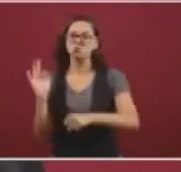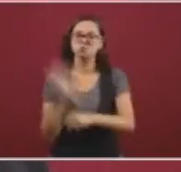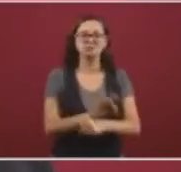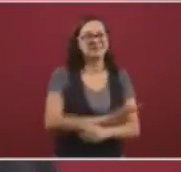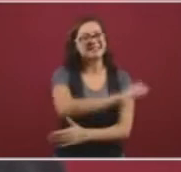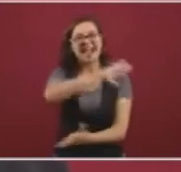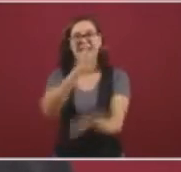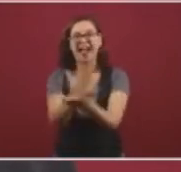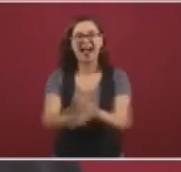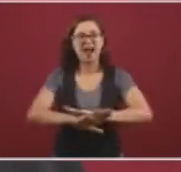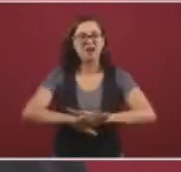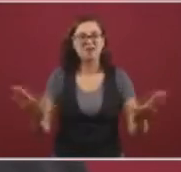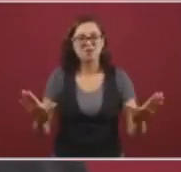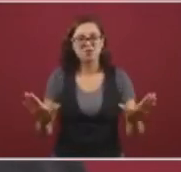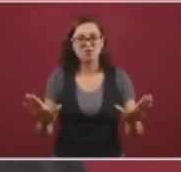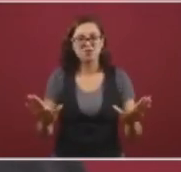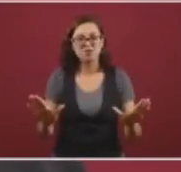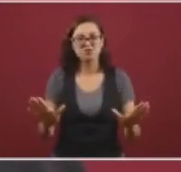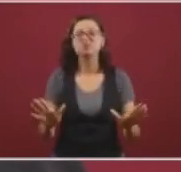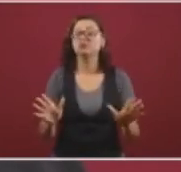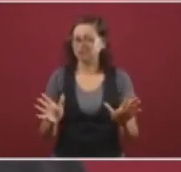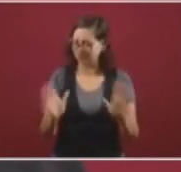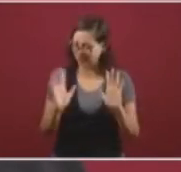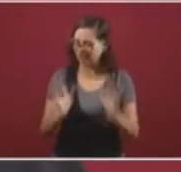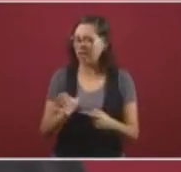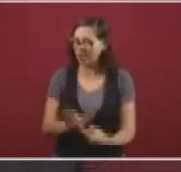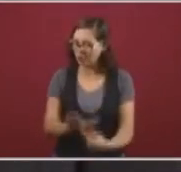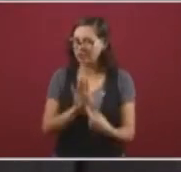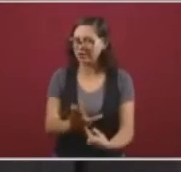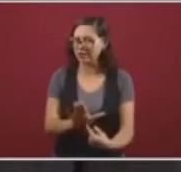Y yo creo que ha quedado demostrado